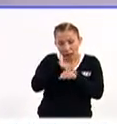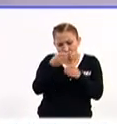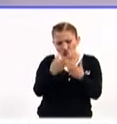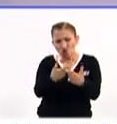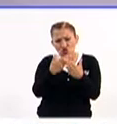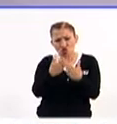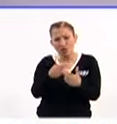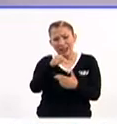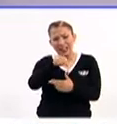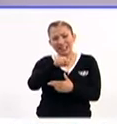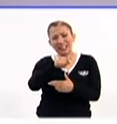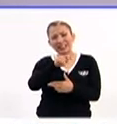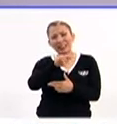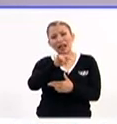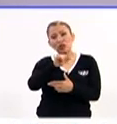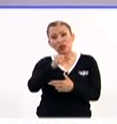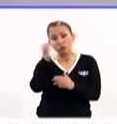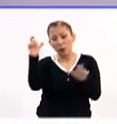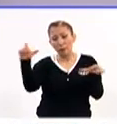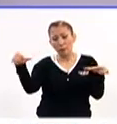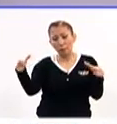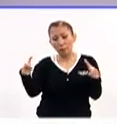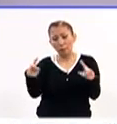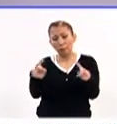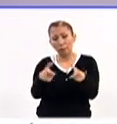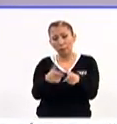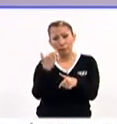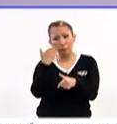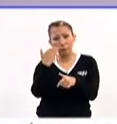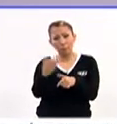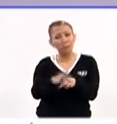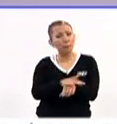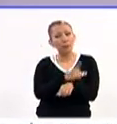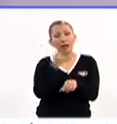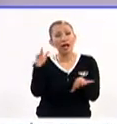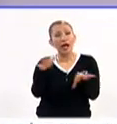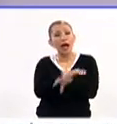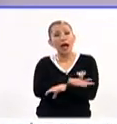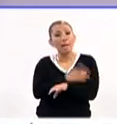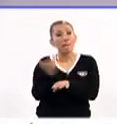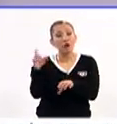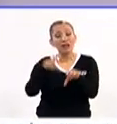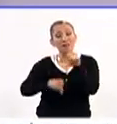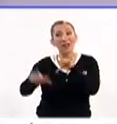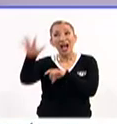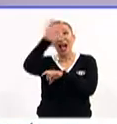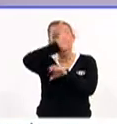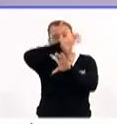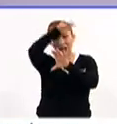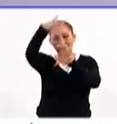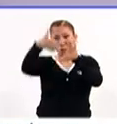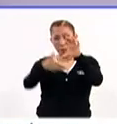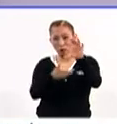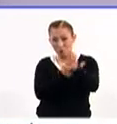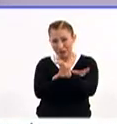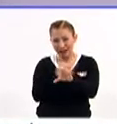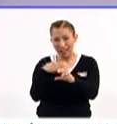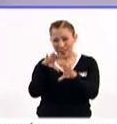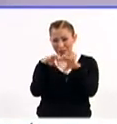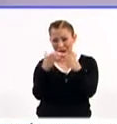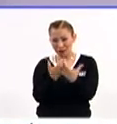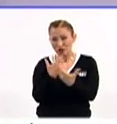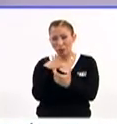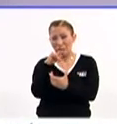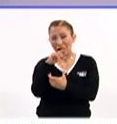concentraciones de nitratos que fueron disminuyendo con el tiempo debido a un cambio en la química atmosférica del planeta rojo. Cabe destacar